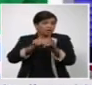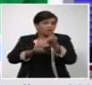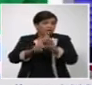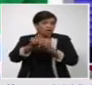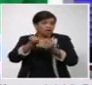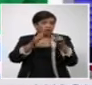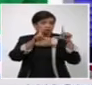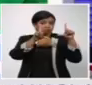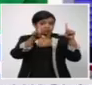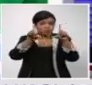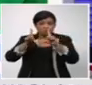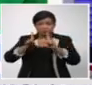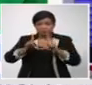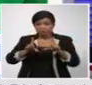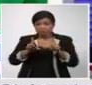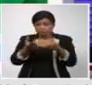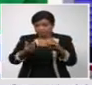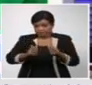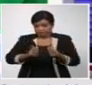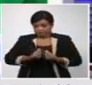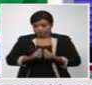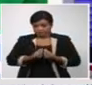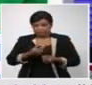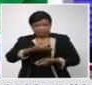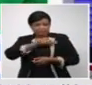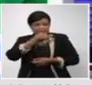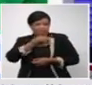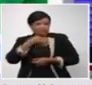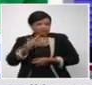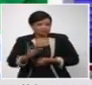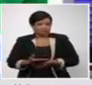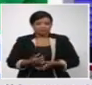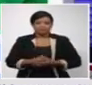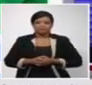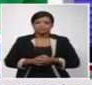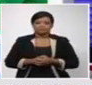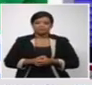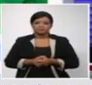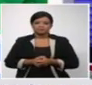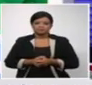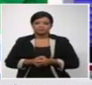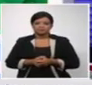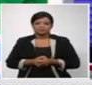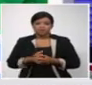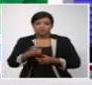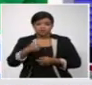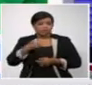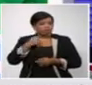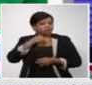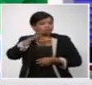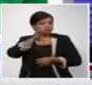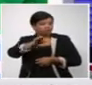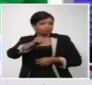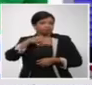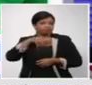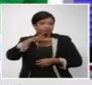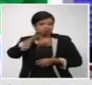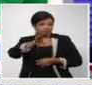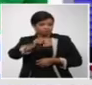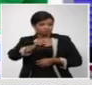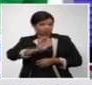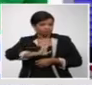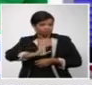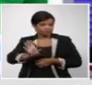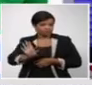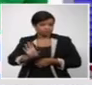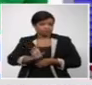ellos nos dieron, a un elemento que yo he estado mencionando. No es el caso de estos pacientes